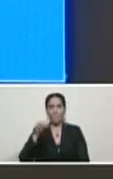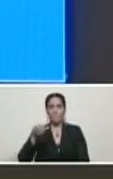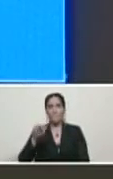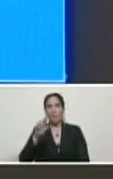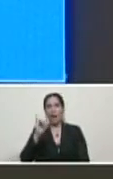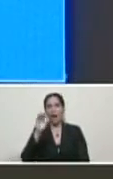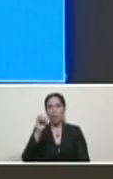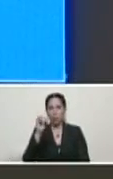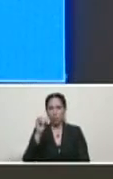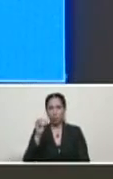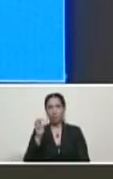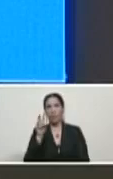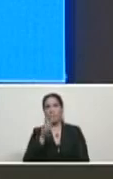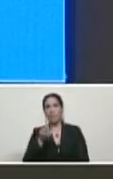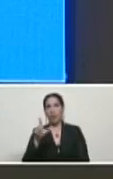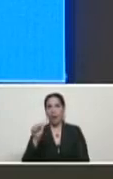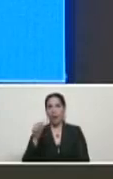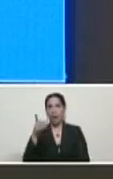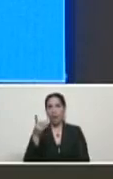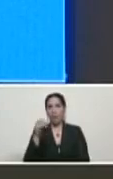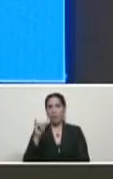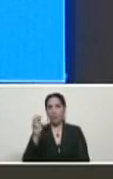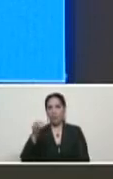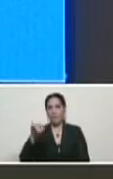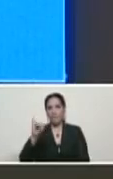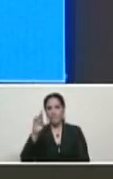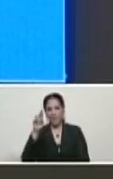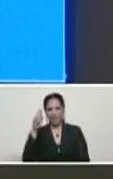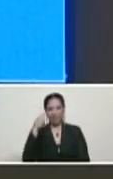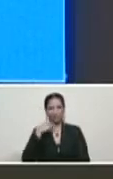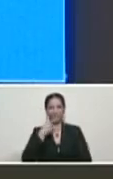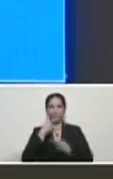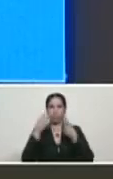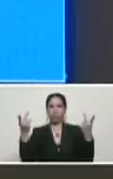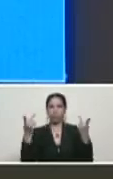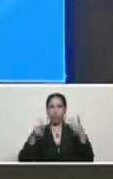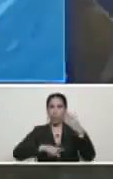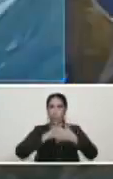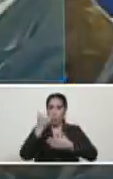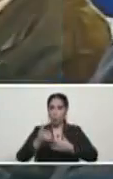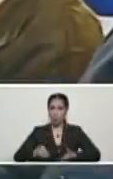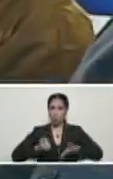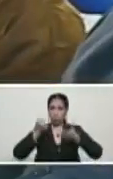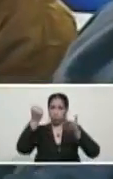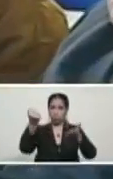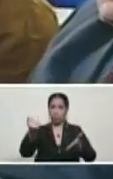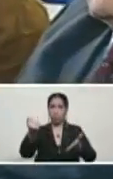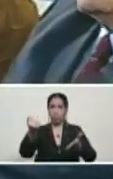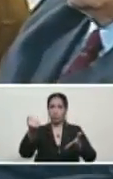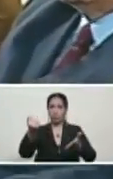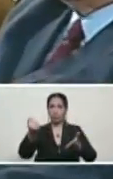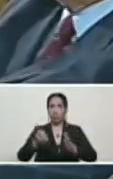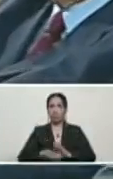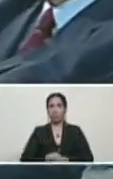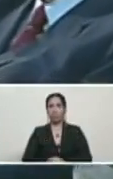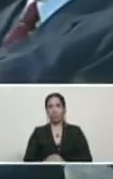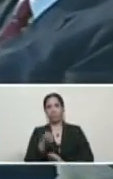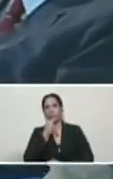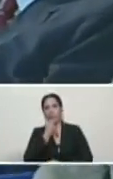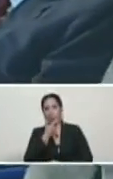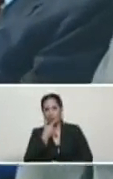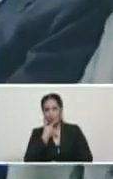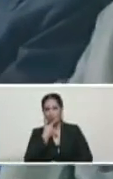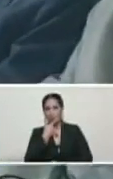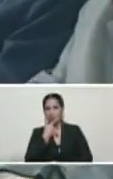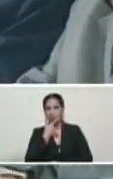al profesor Vladimir Acosta, cuando le entregué su merecido premio, una estatuilla hermosísima que